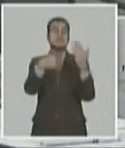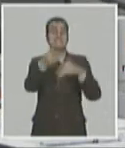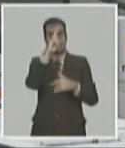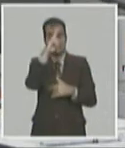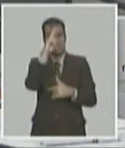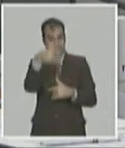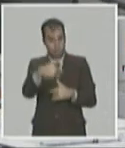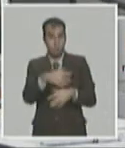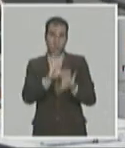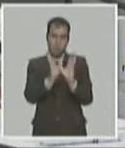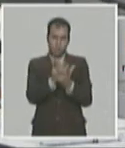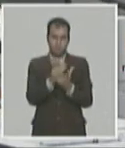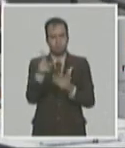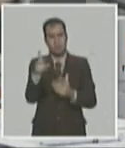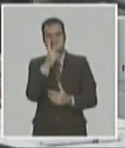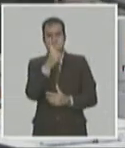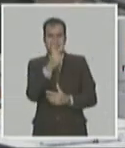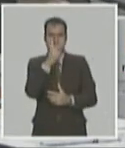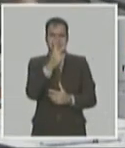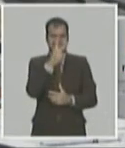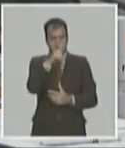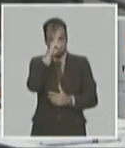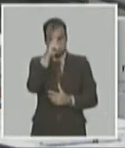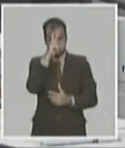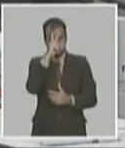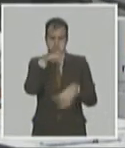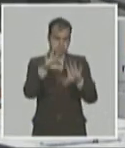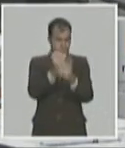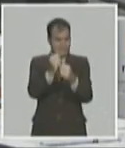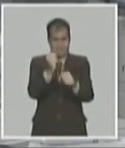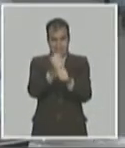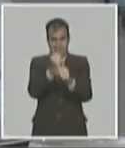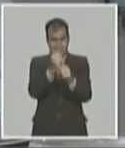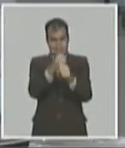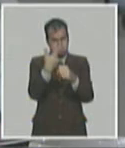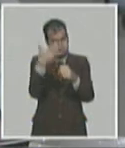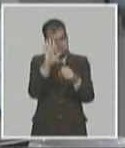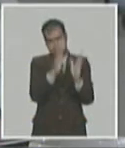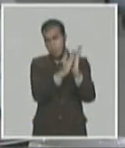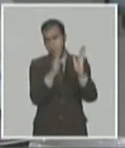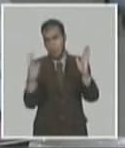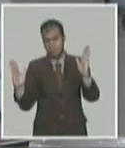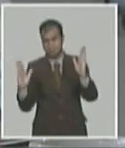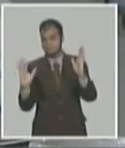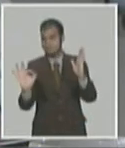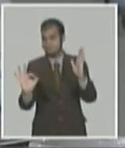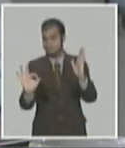que atender precisamente el sector de la salud entre las muchas tareas que le ha tocado, ¿no? Sí, cuando